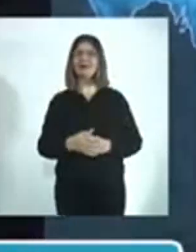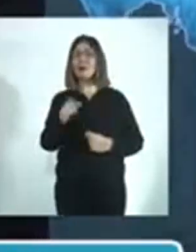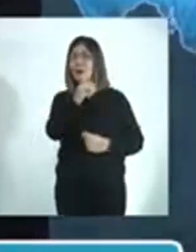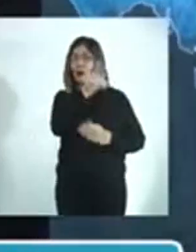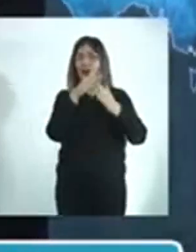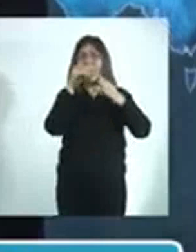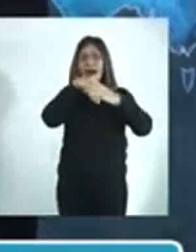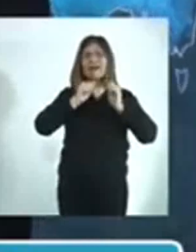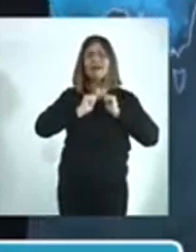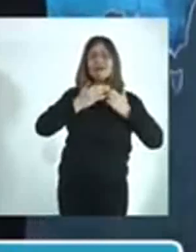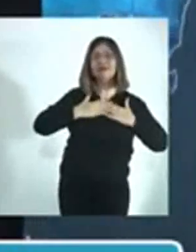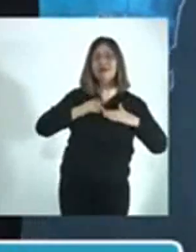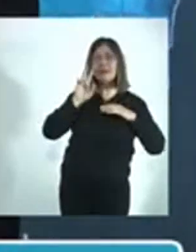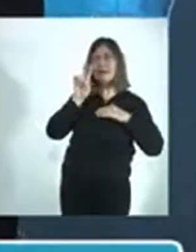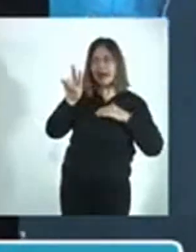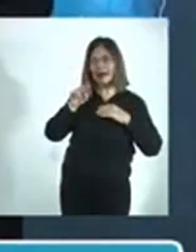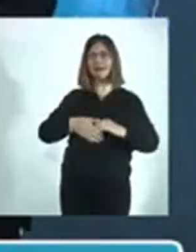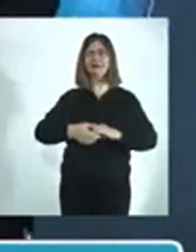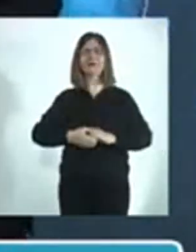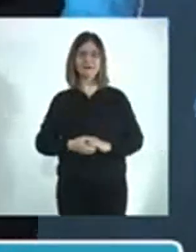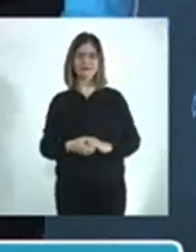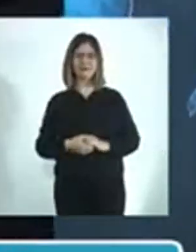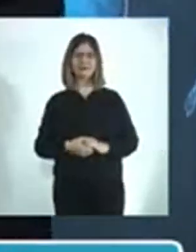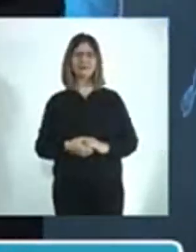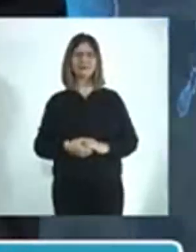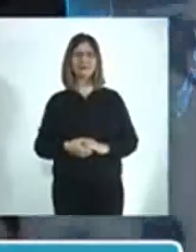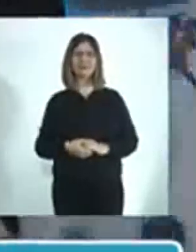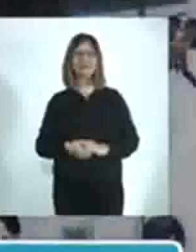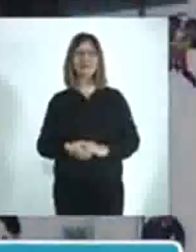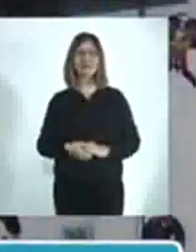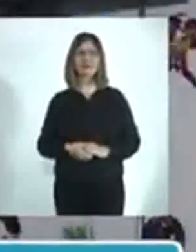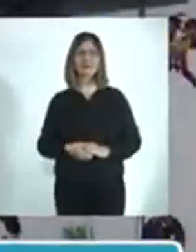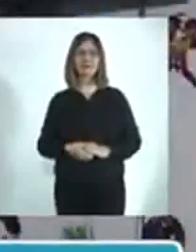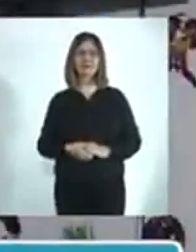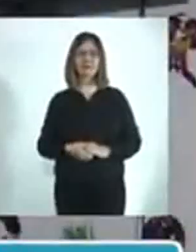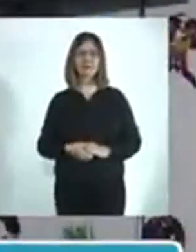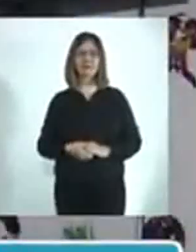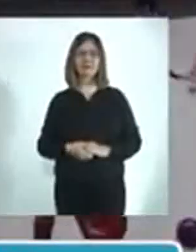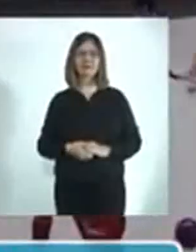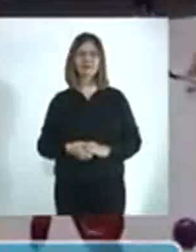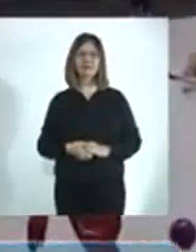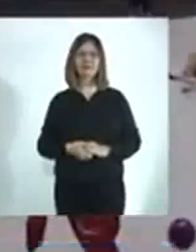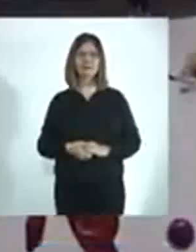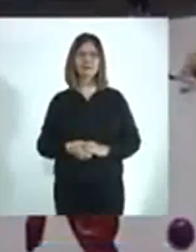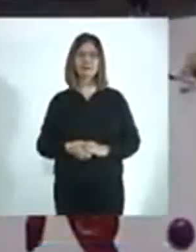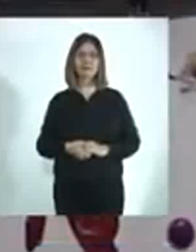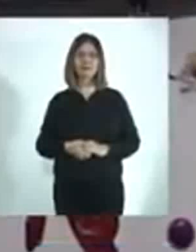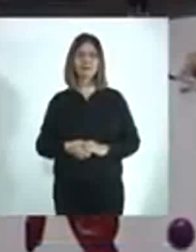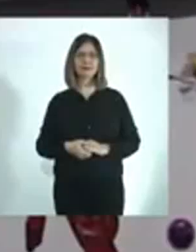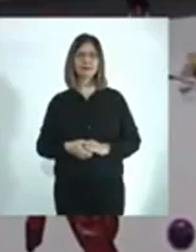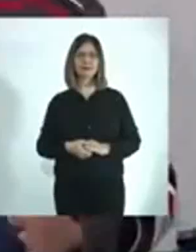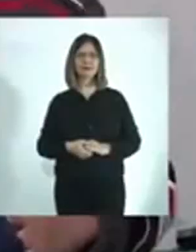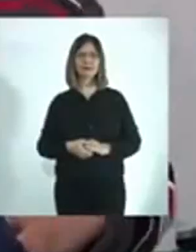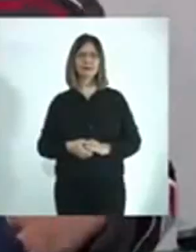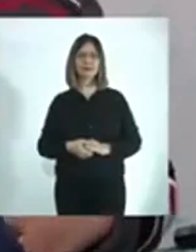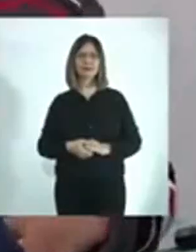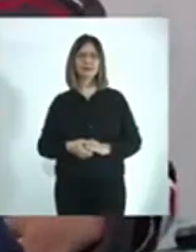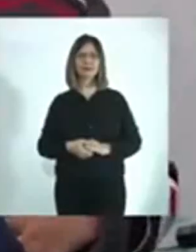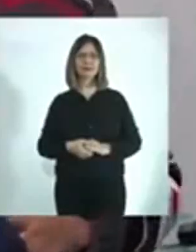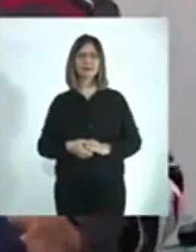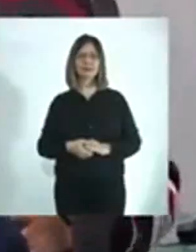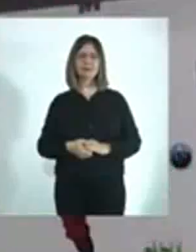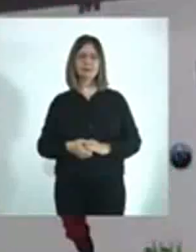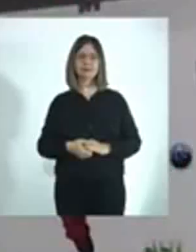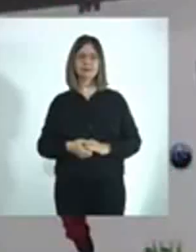ya están en este congreso en la última jornada. Lo compartimos entonces. Hola, mi nombre es Valentino, tengo 7 años y voy a